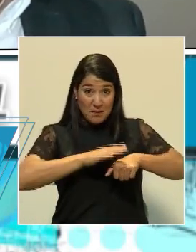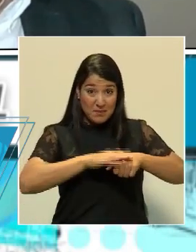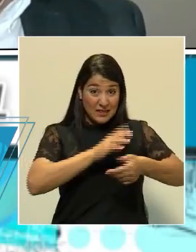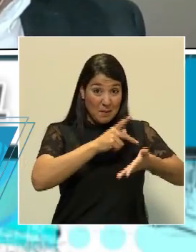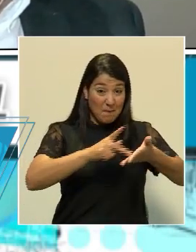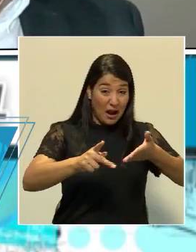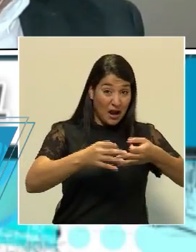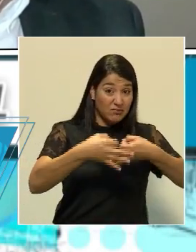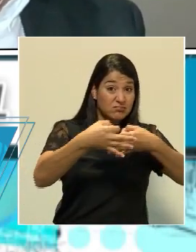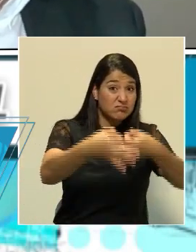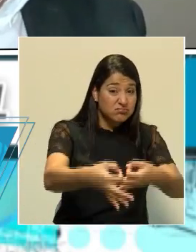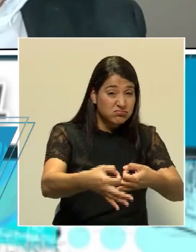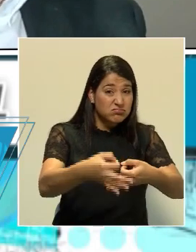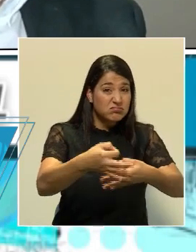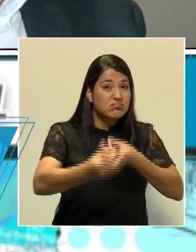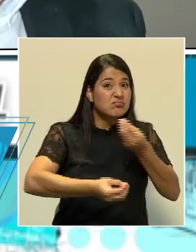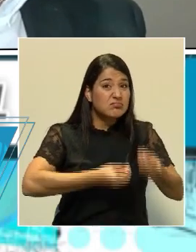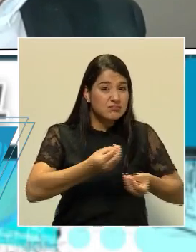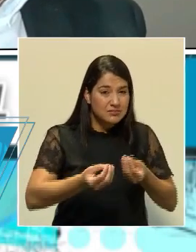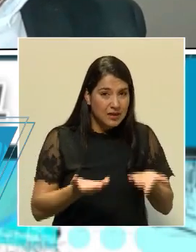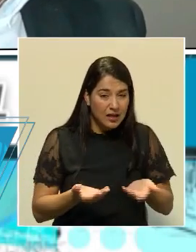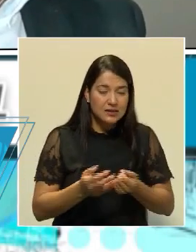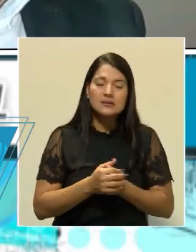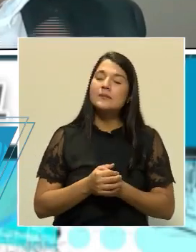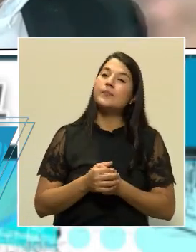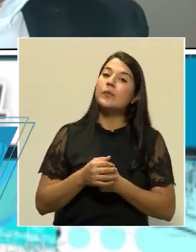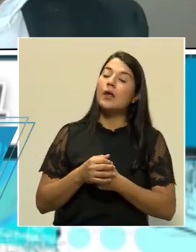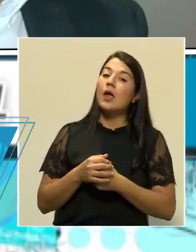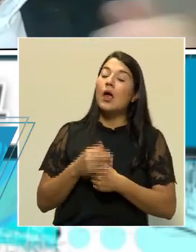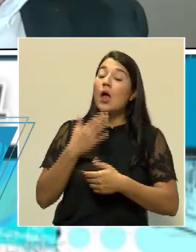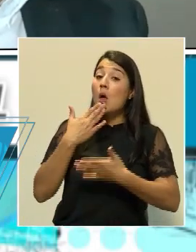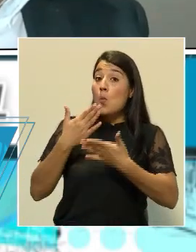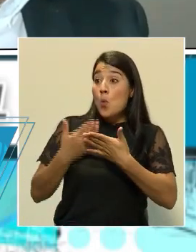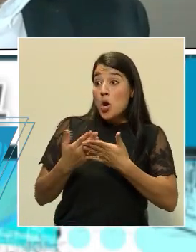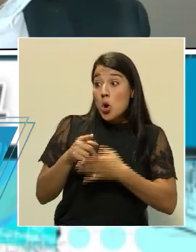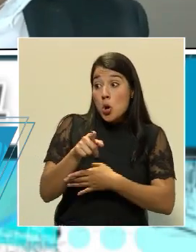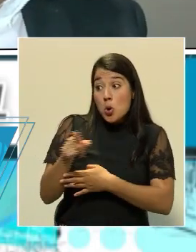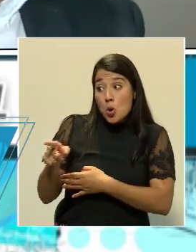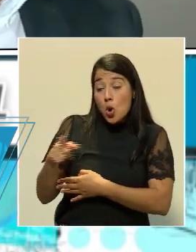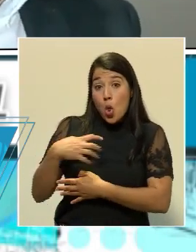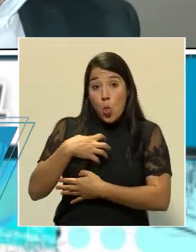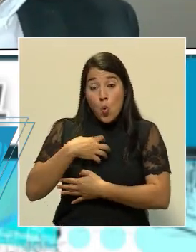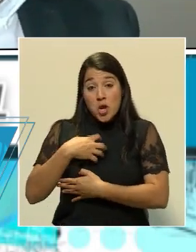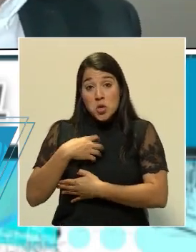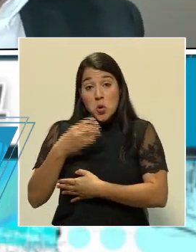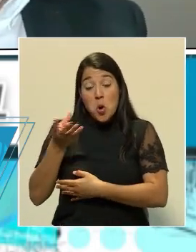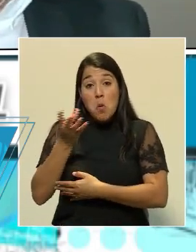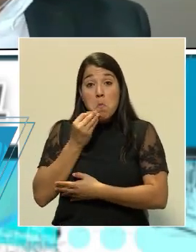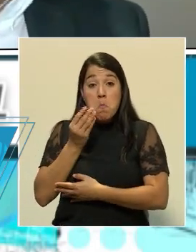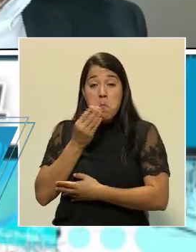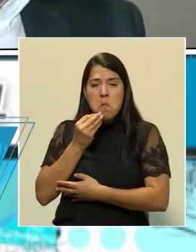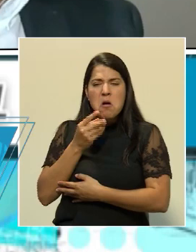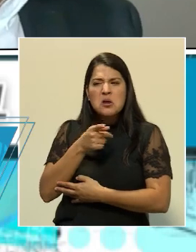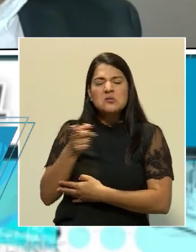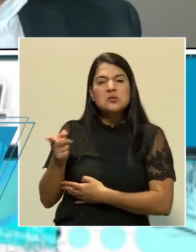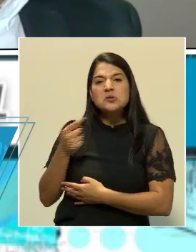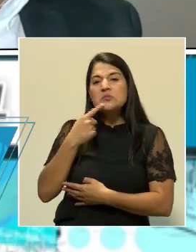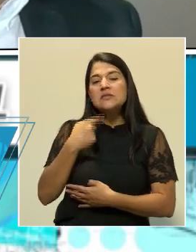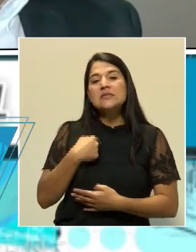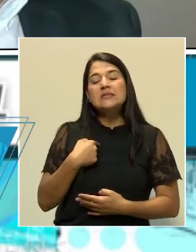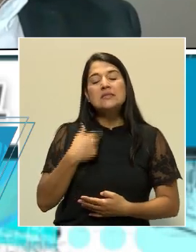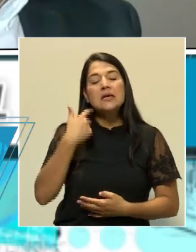¿Cómo están haciendo? Aquí, según lo que nos han contado en el gremio, lo que hemos encontrado